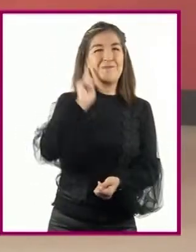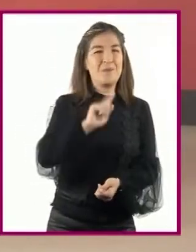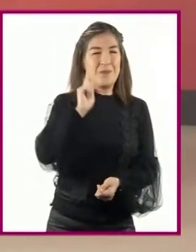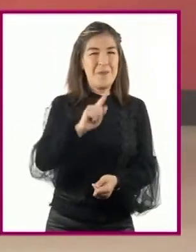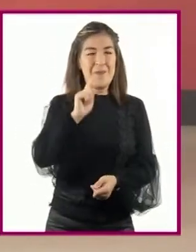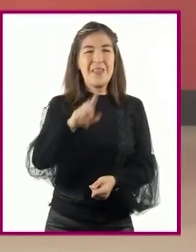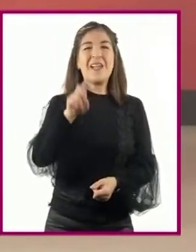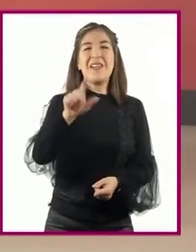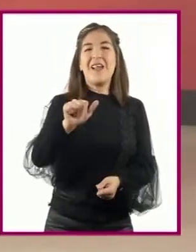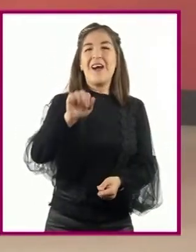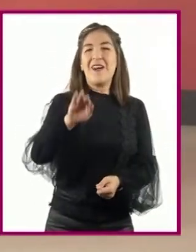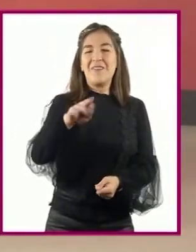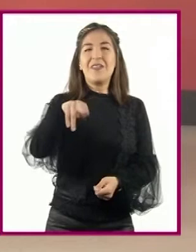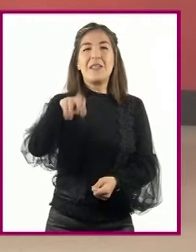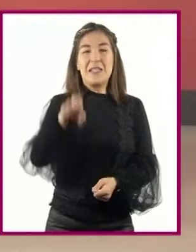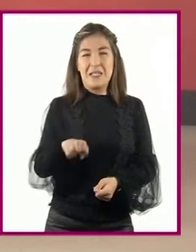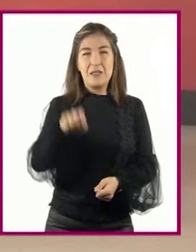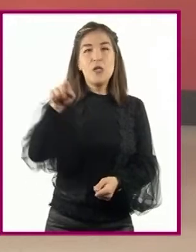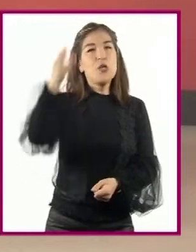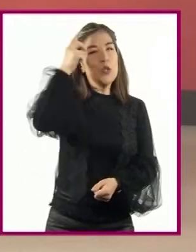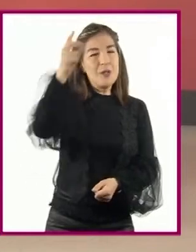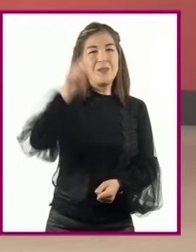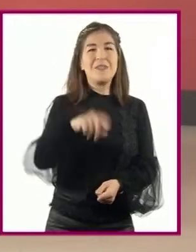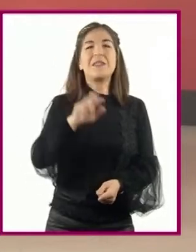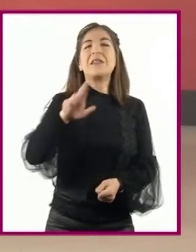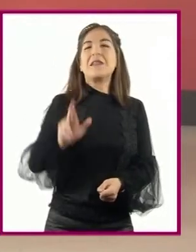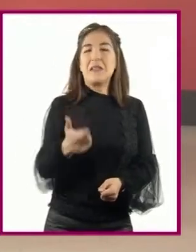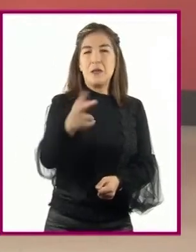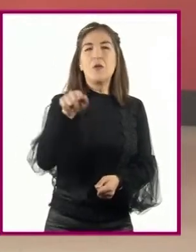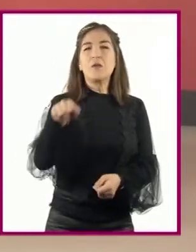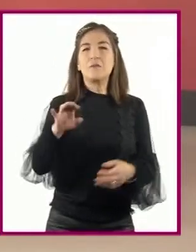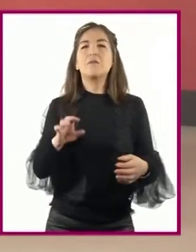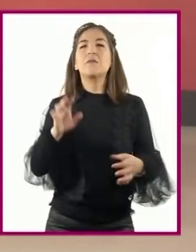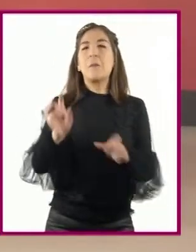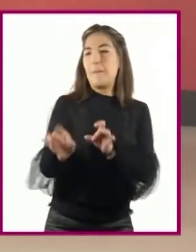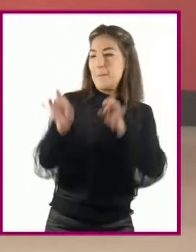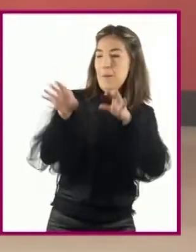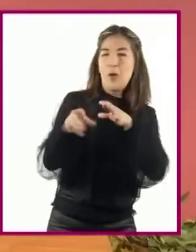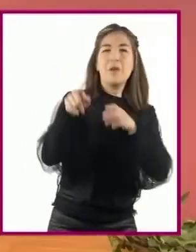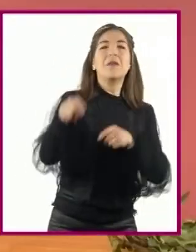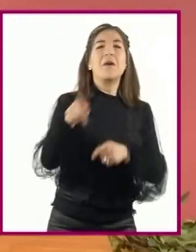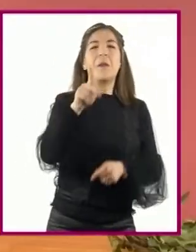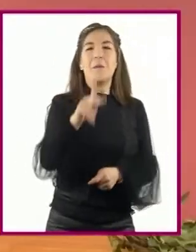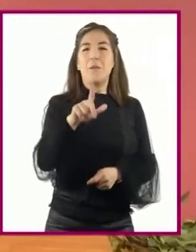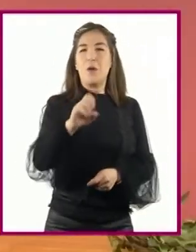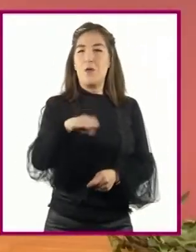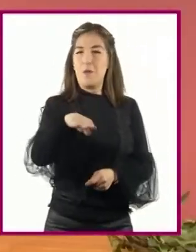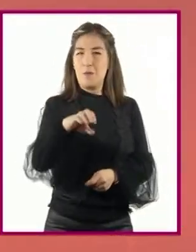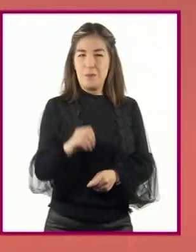hija de Peneo, el dios del río, con una flecha de plomo.